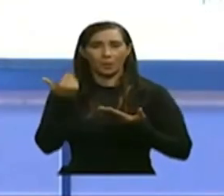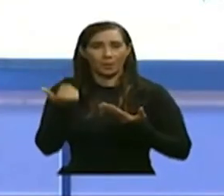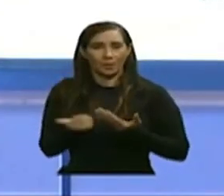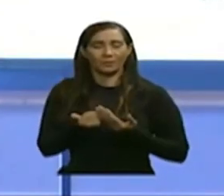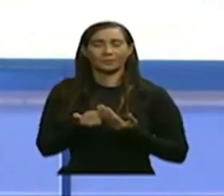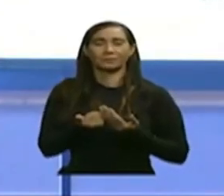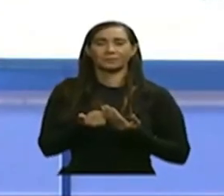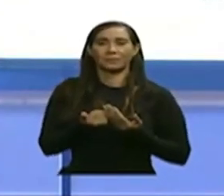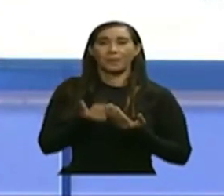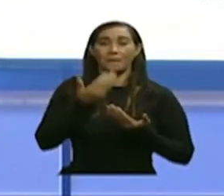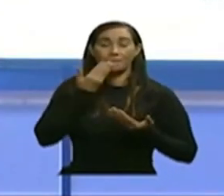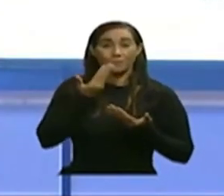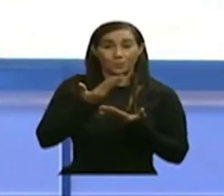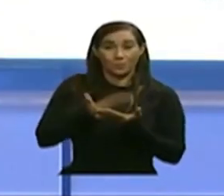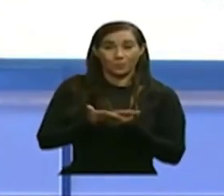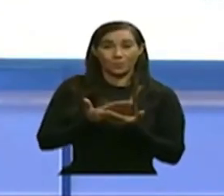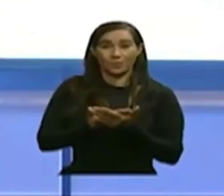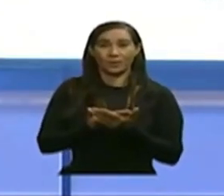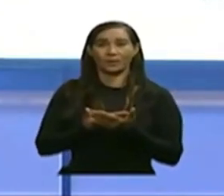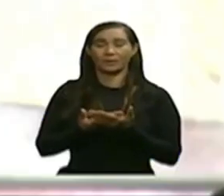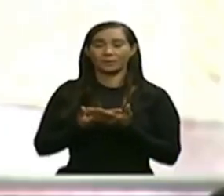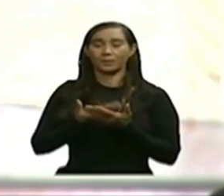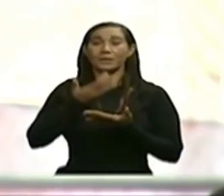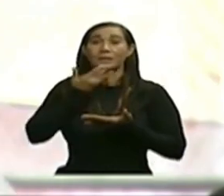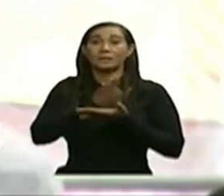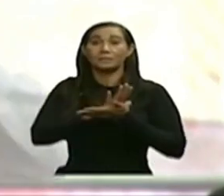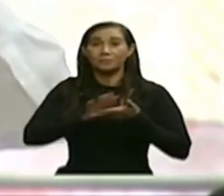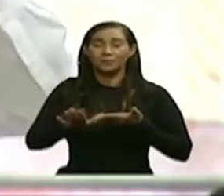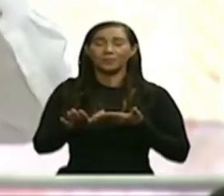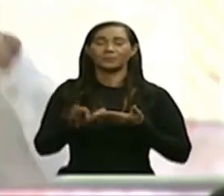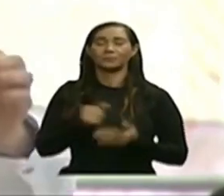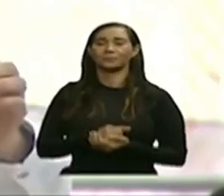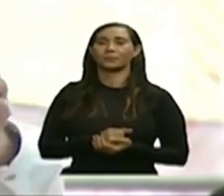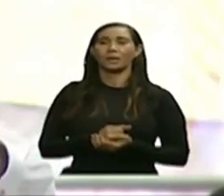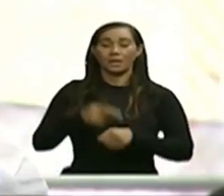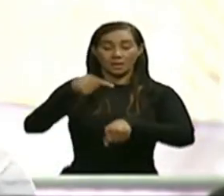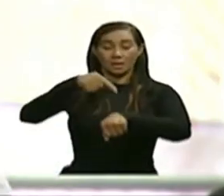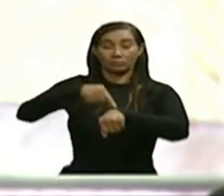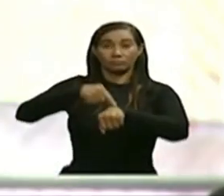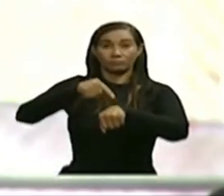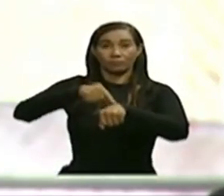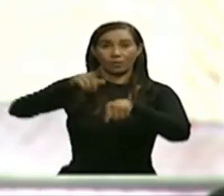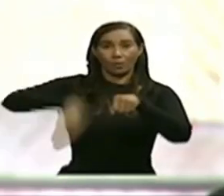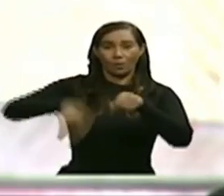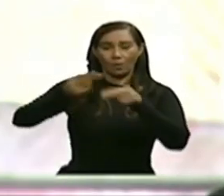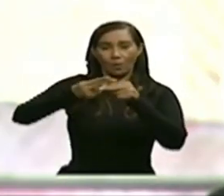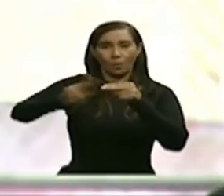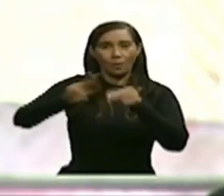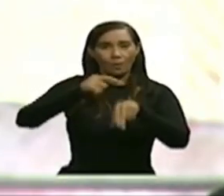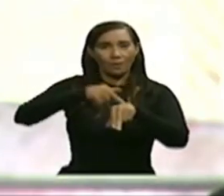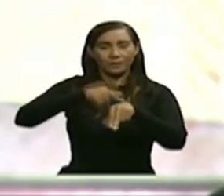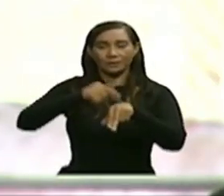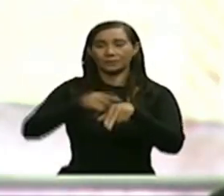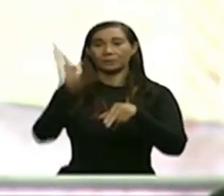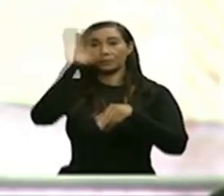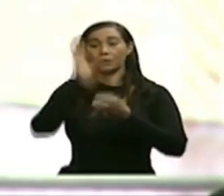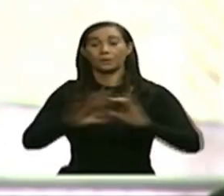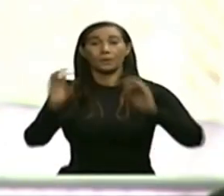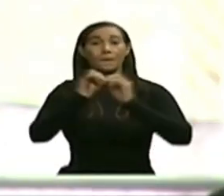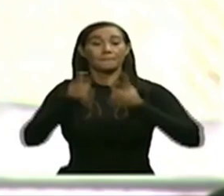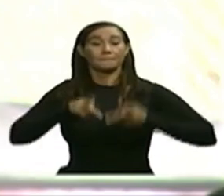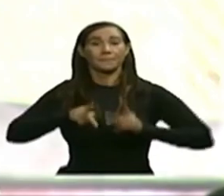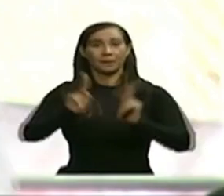más eficiente y menos contaminante, ganando tiempo, generando así nuevas oportunidades